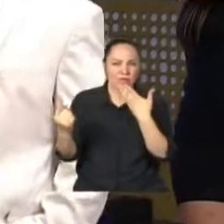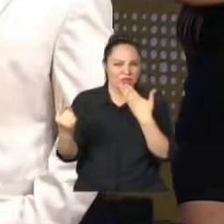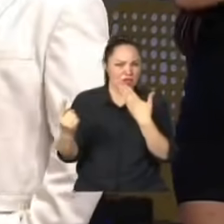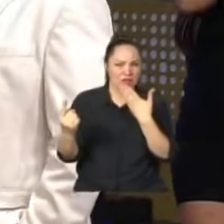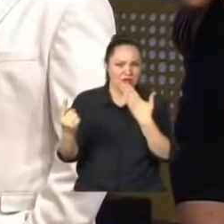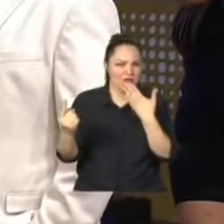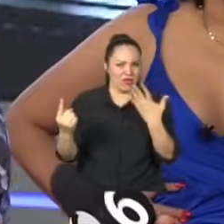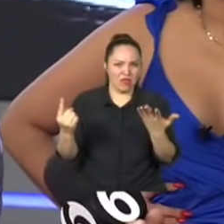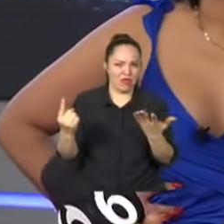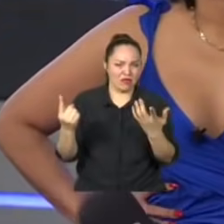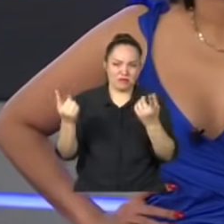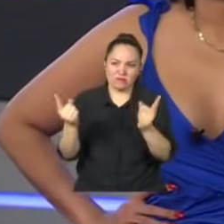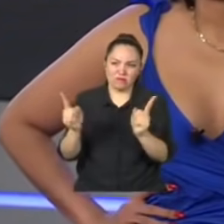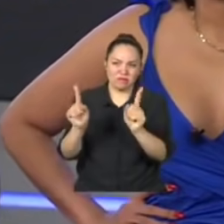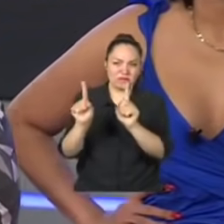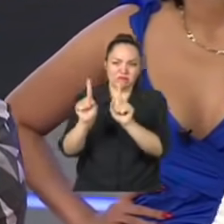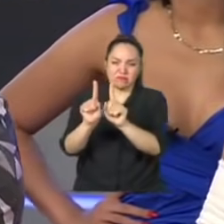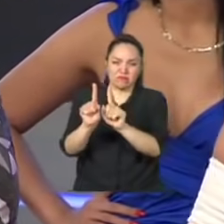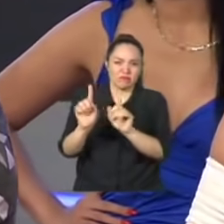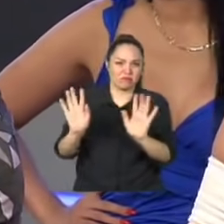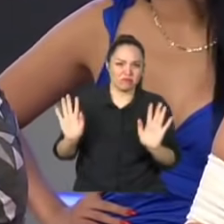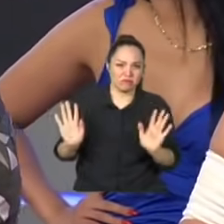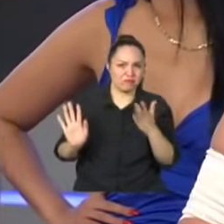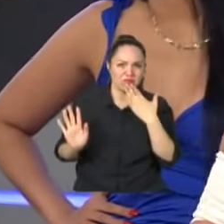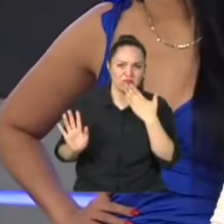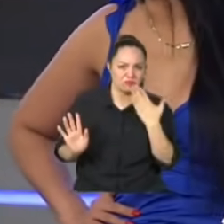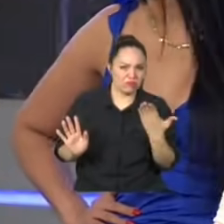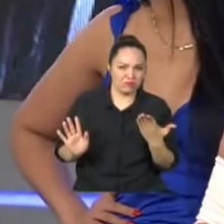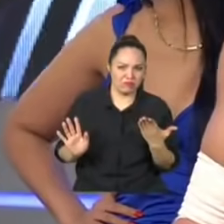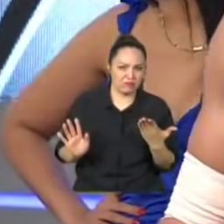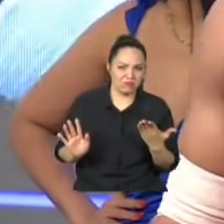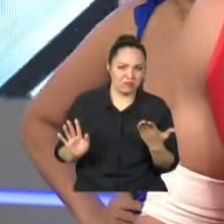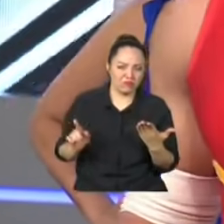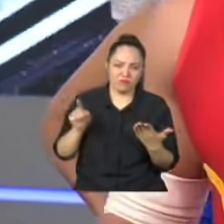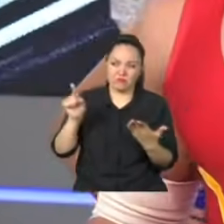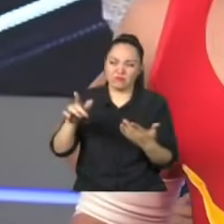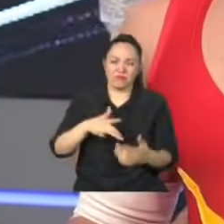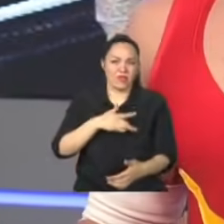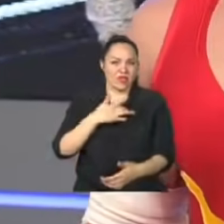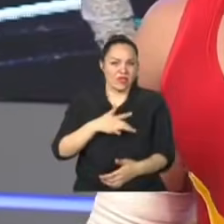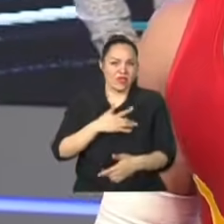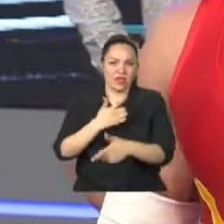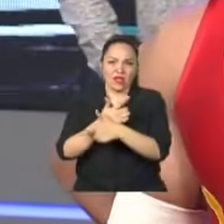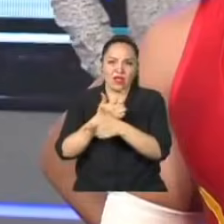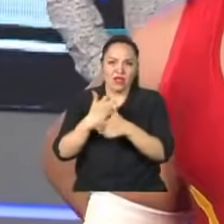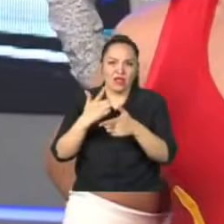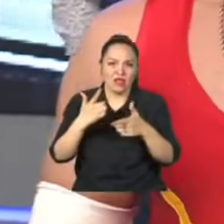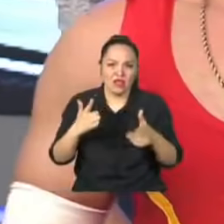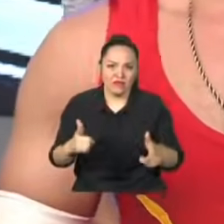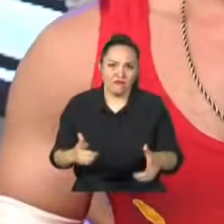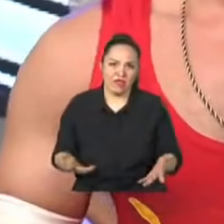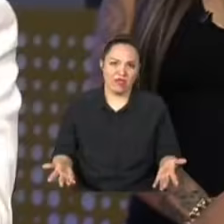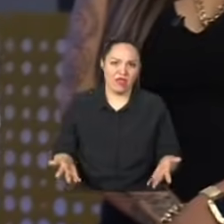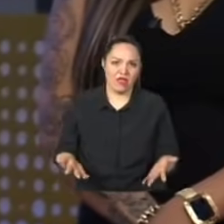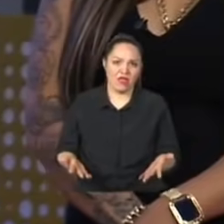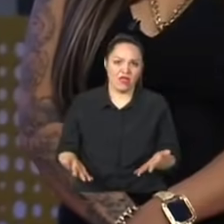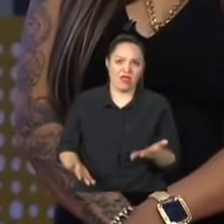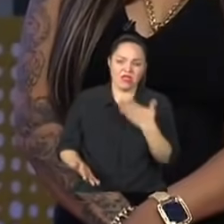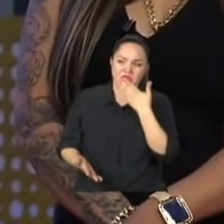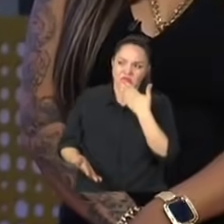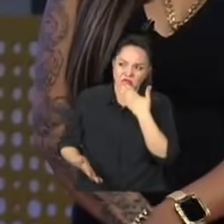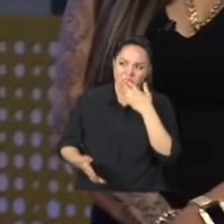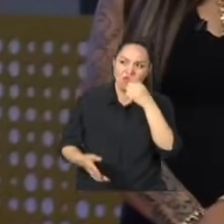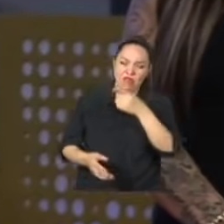lo intente. Señora, qué bueno no que está usted mal. Aquí. Qué bueno que al contrario, qué bueno que se da cuenta a